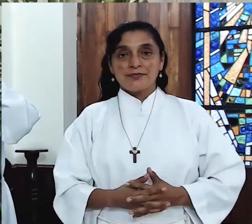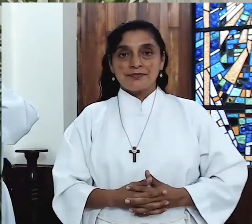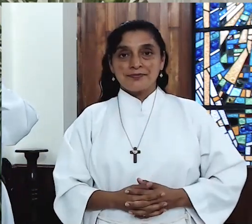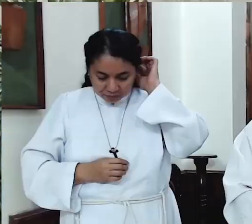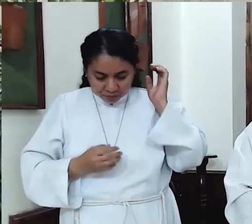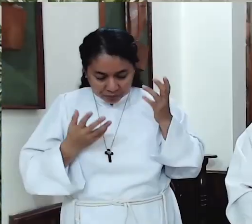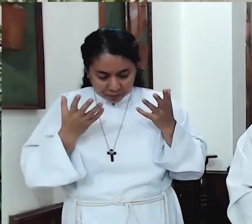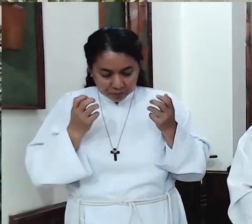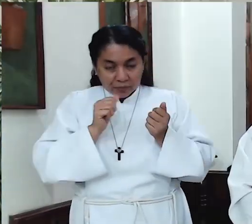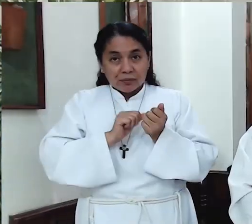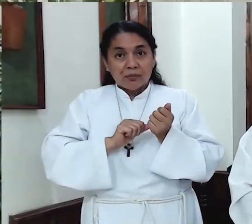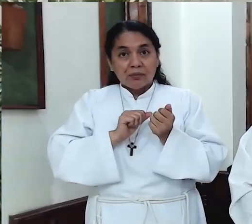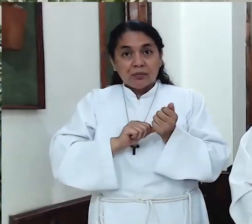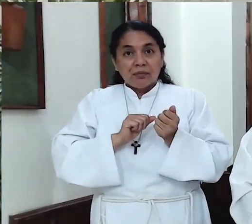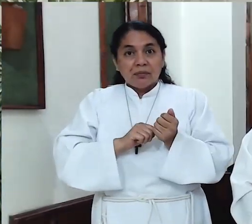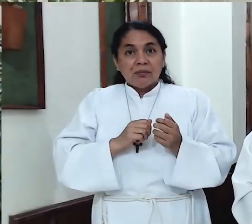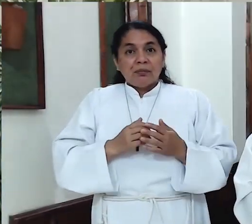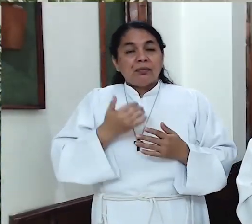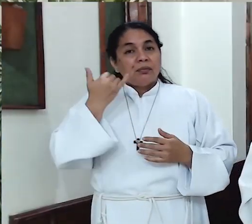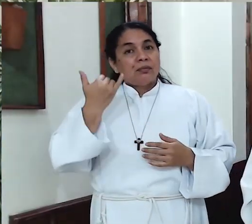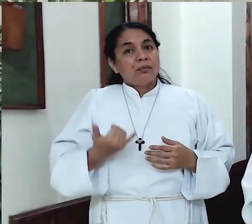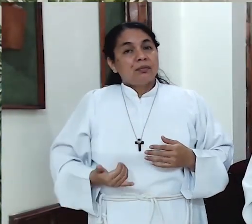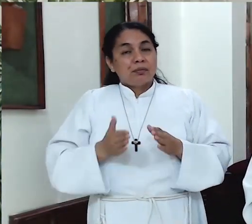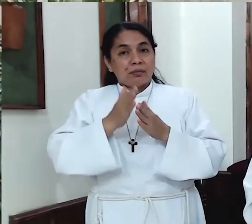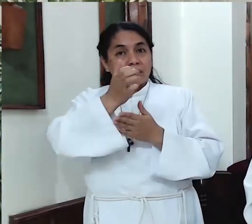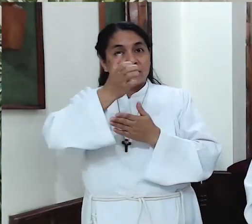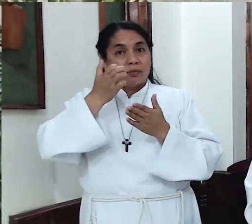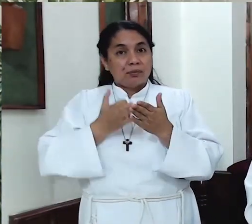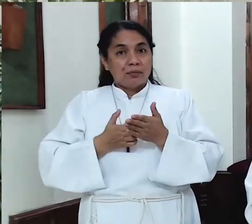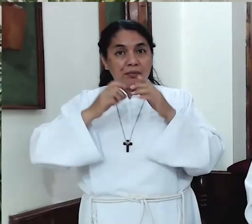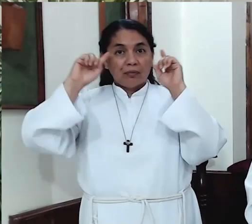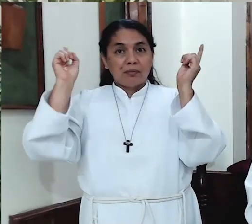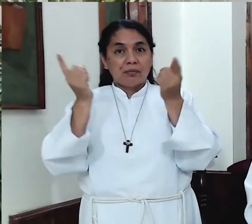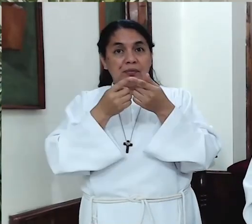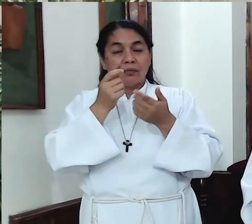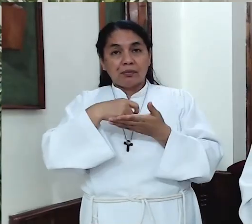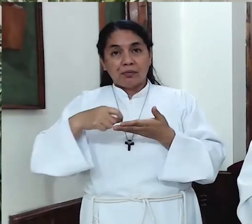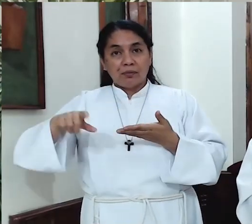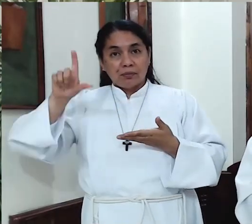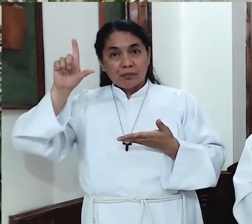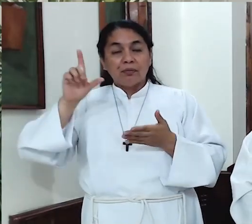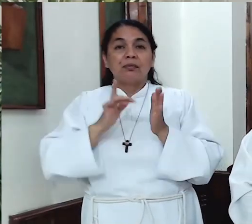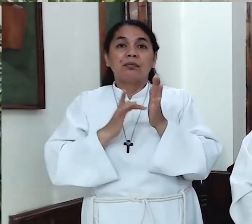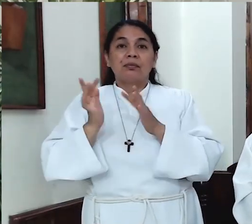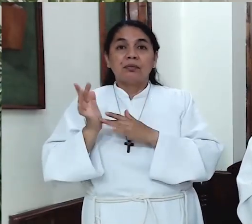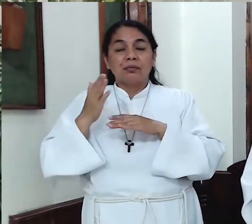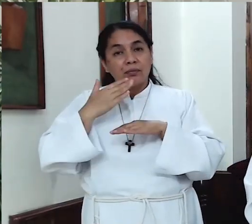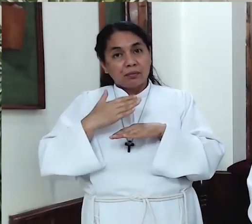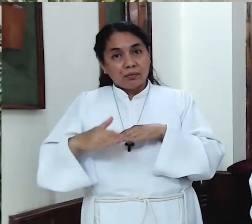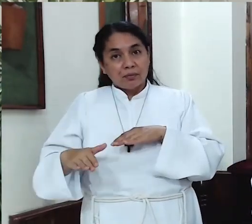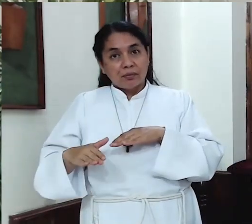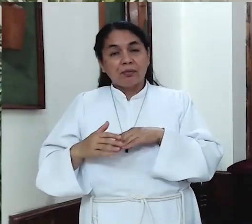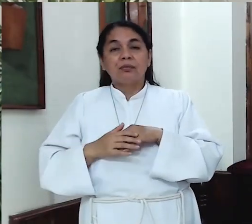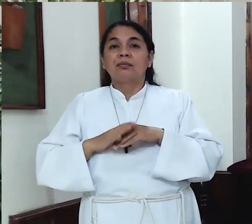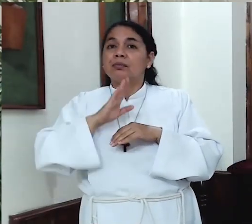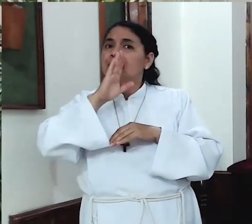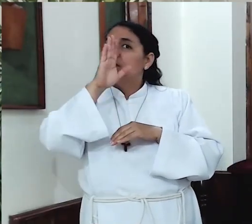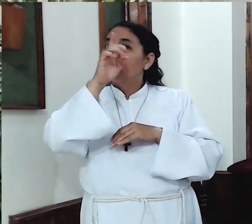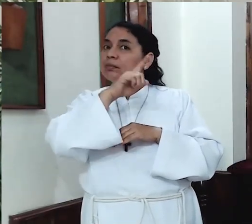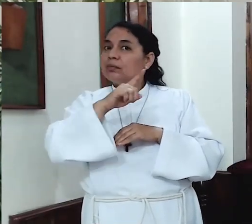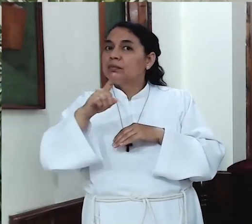Queridos hermanos, hoy en el Evangelio de San Lucas Jesús nos invita a estar